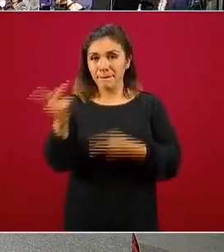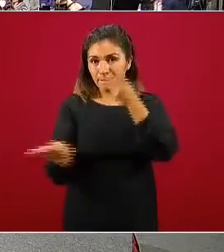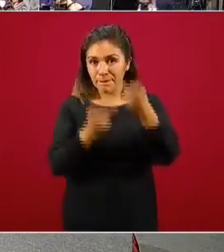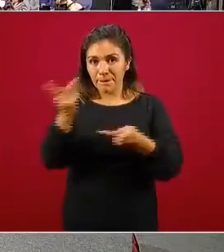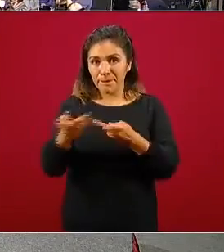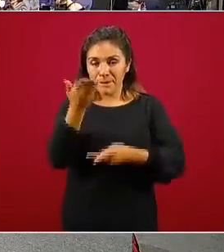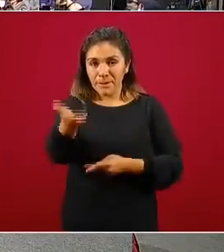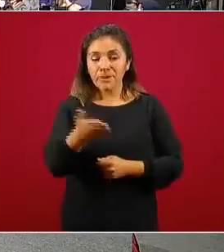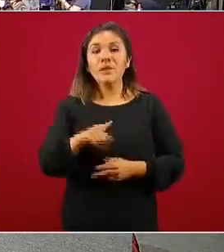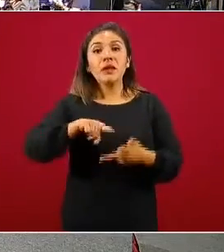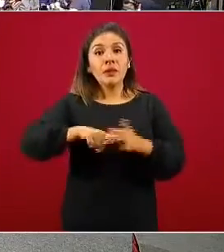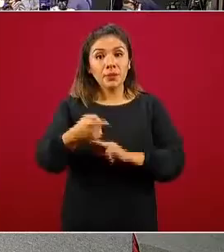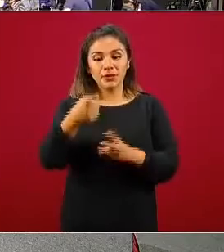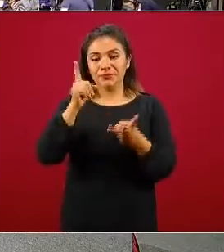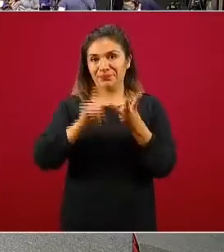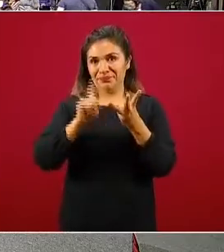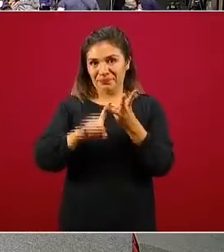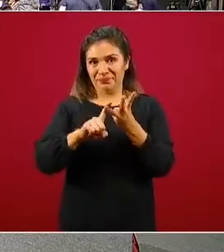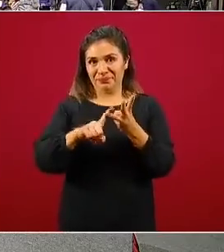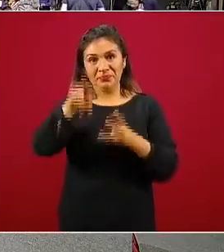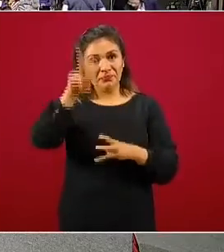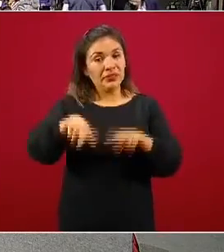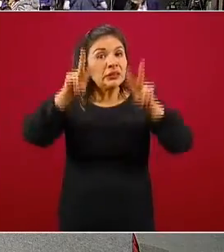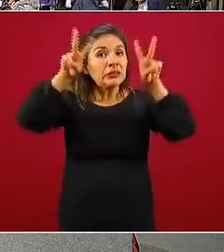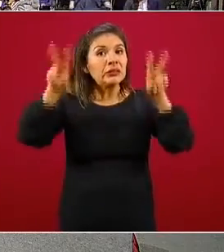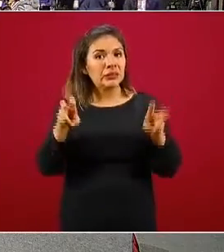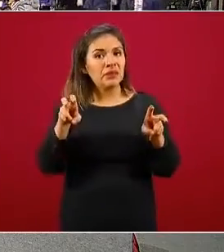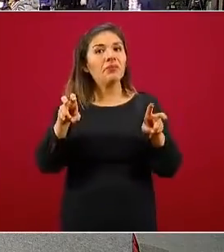preguntas. Empiezo con la tercera porque es un tema que